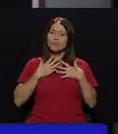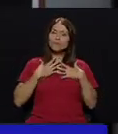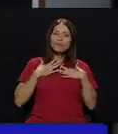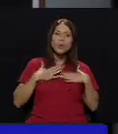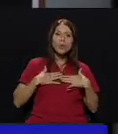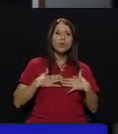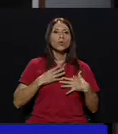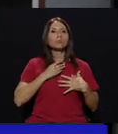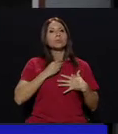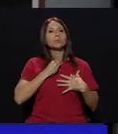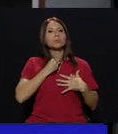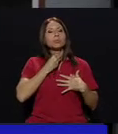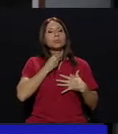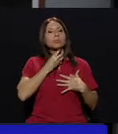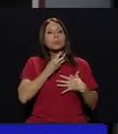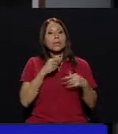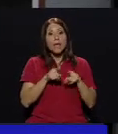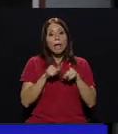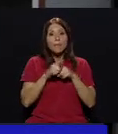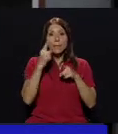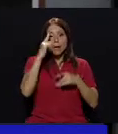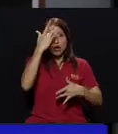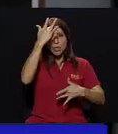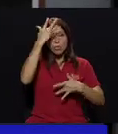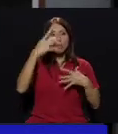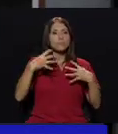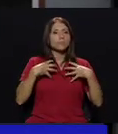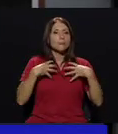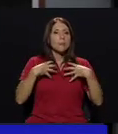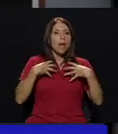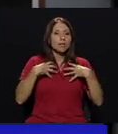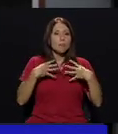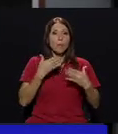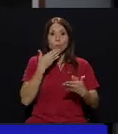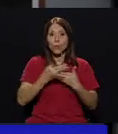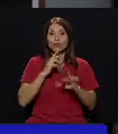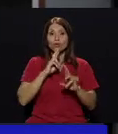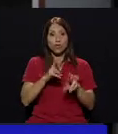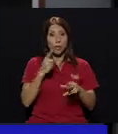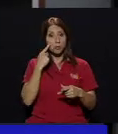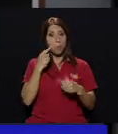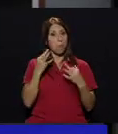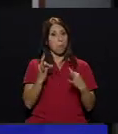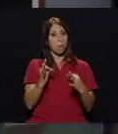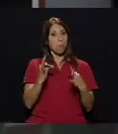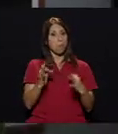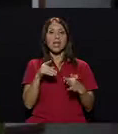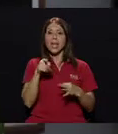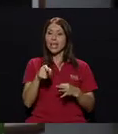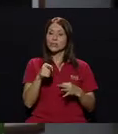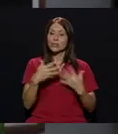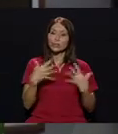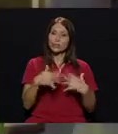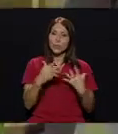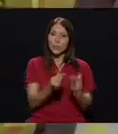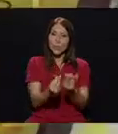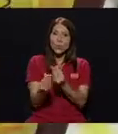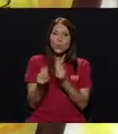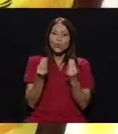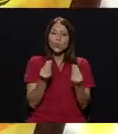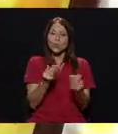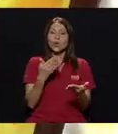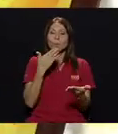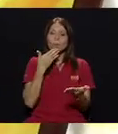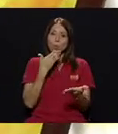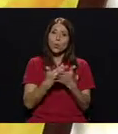porque ayuda cuando están las glándulas inflamadas. Para el asma también hemos tenido muy buenos resultados y por ende ha sido uno de los grandes productos que ha salido